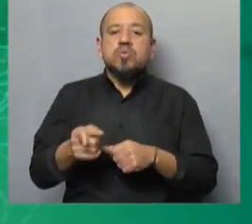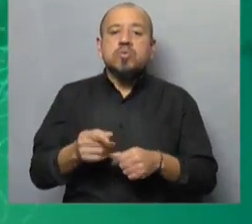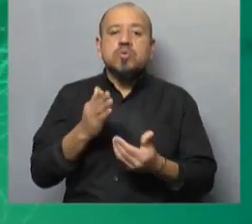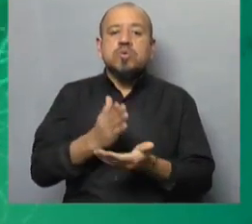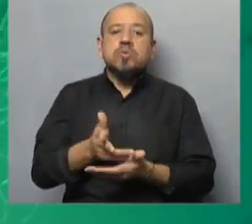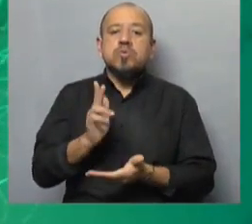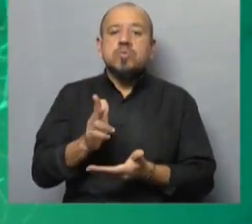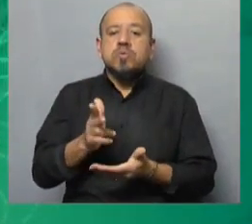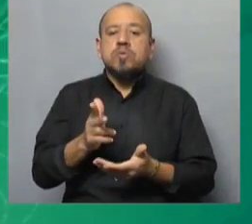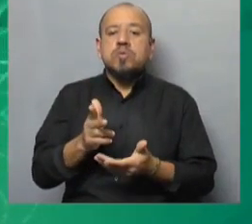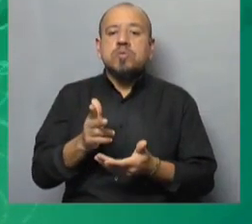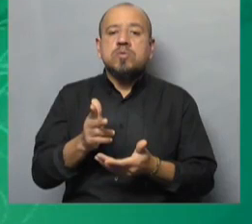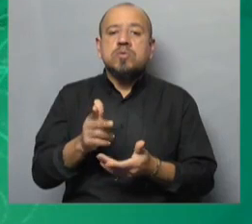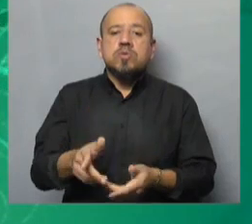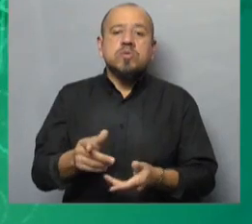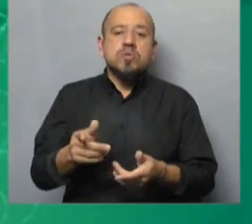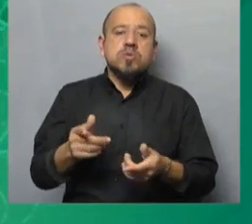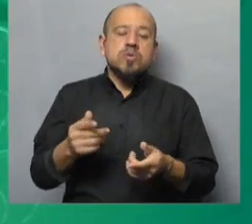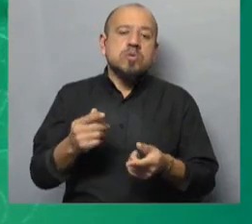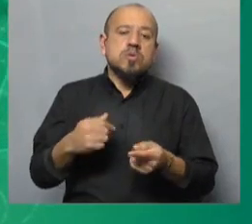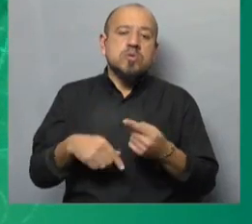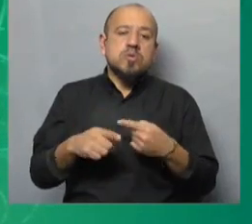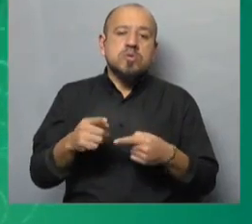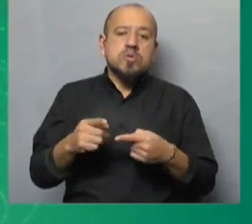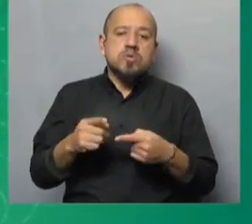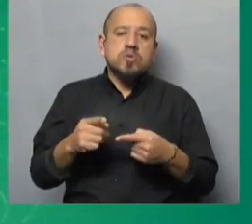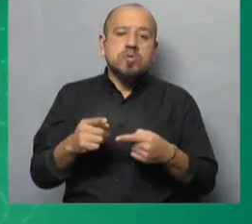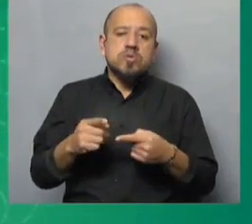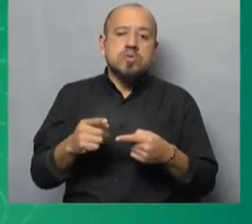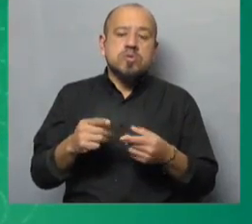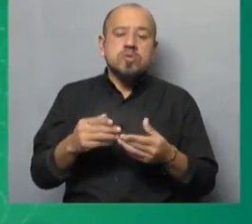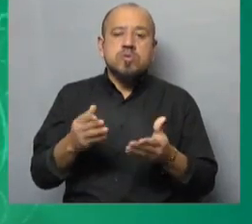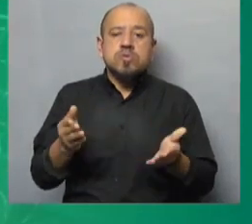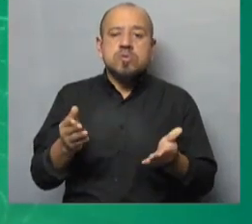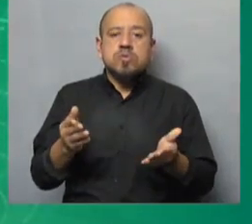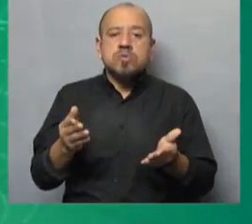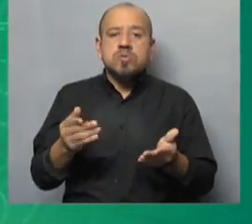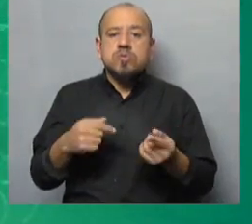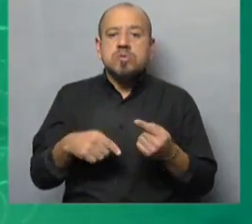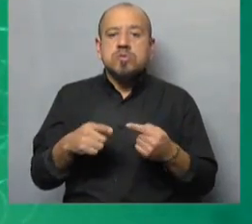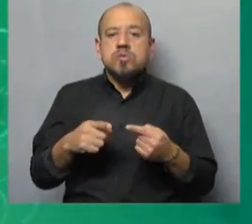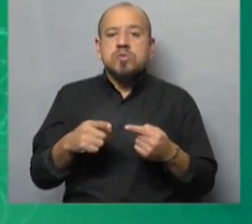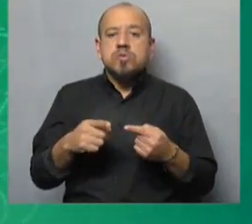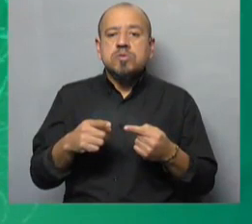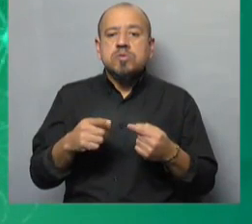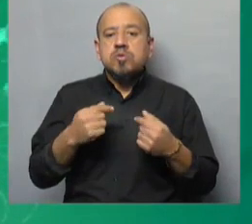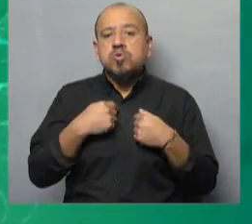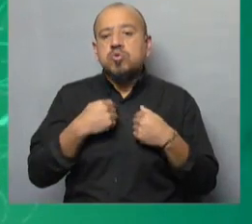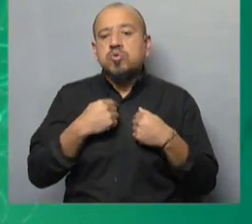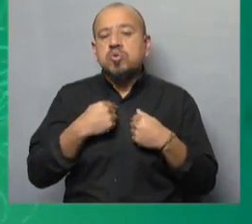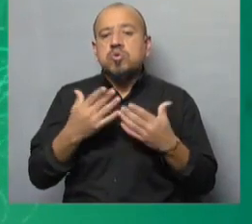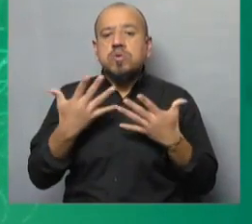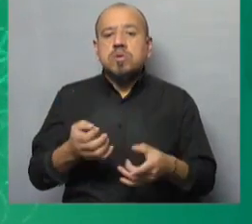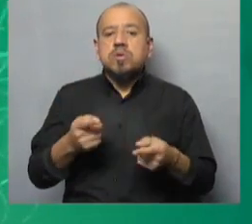humanos desde todo punto de vista en su sentido más amplio nosotros queremos que se